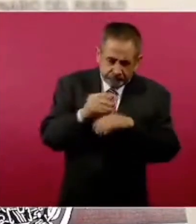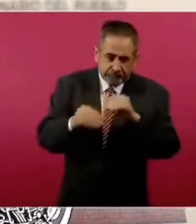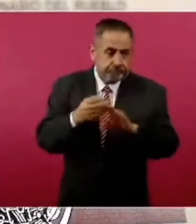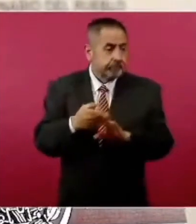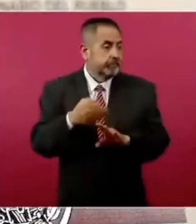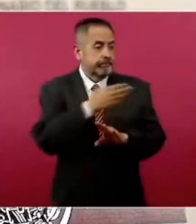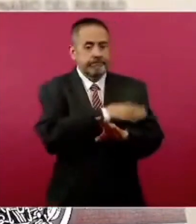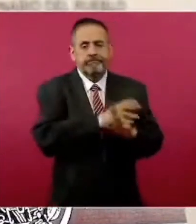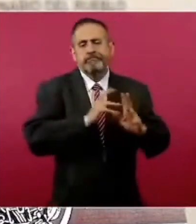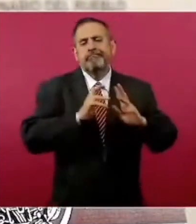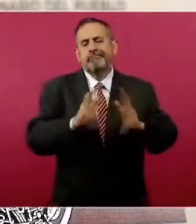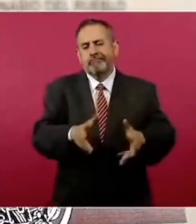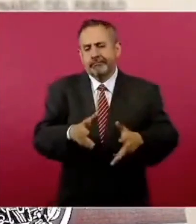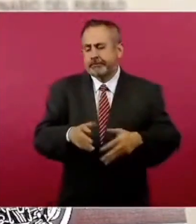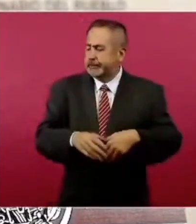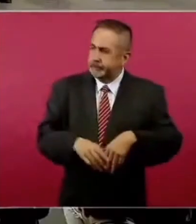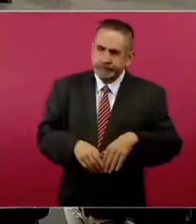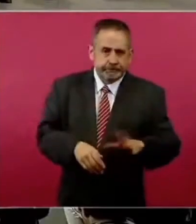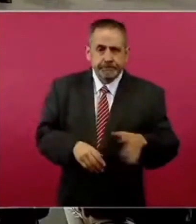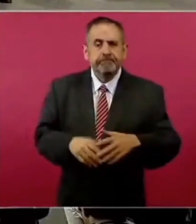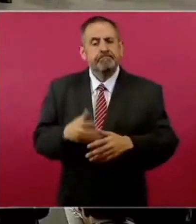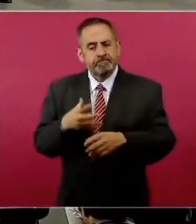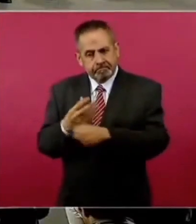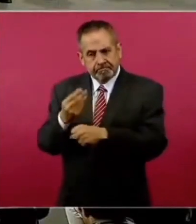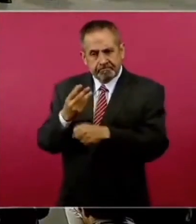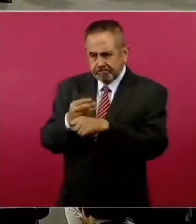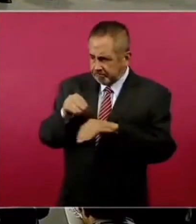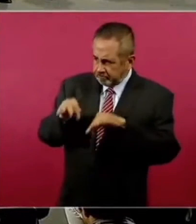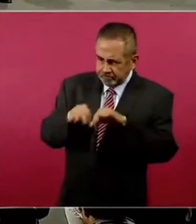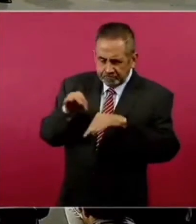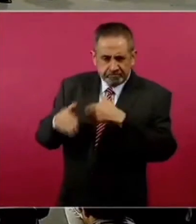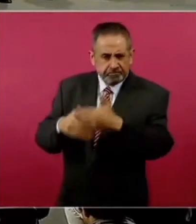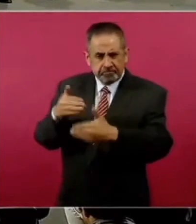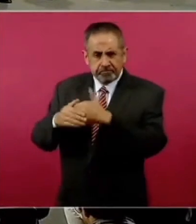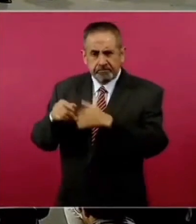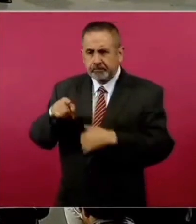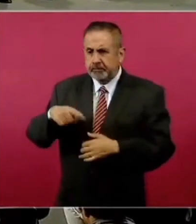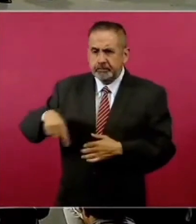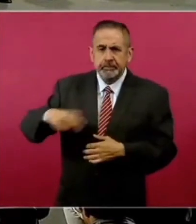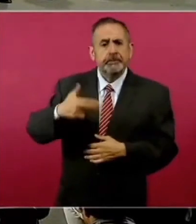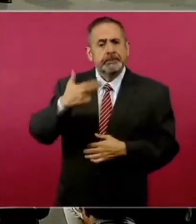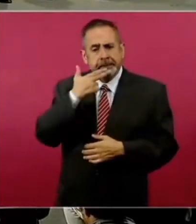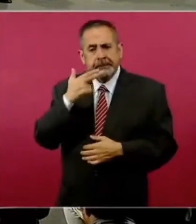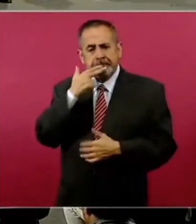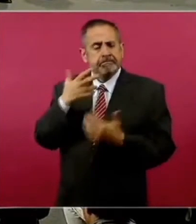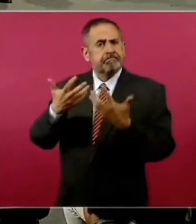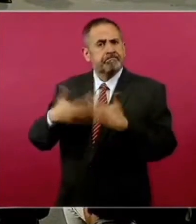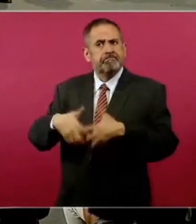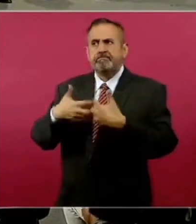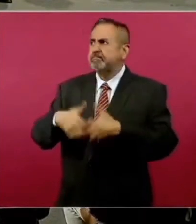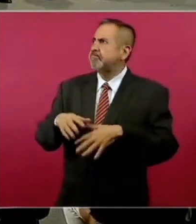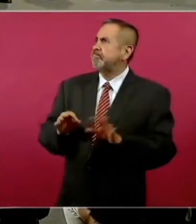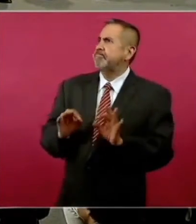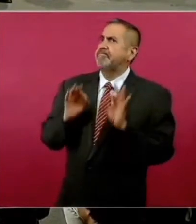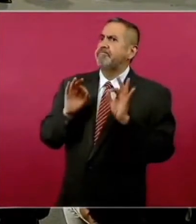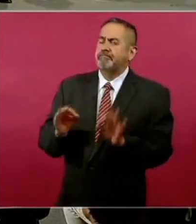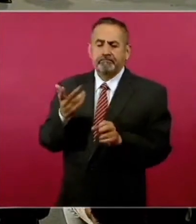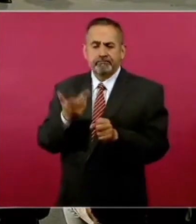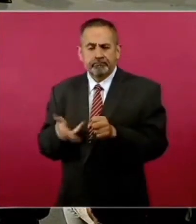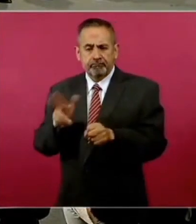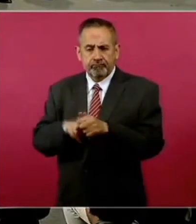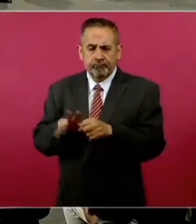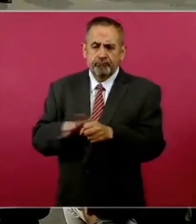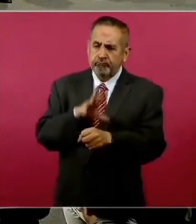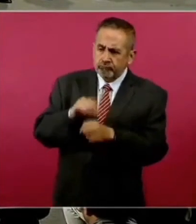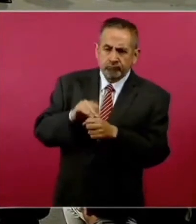dejaron de hacer y que tienen que ver con elementos que permiten el buen funcionamiento de un hospital que permiten que el personal